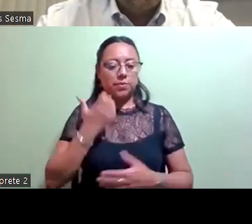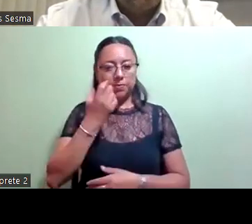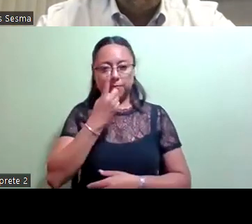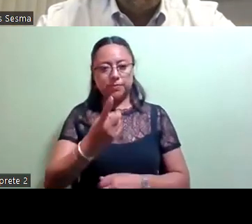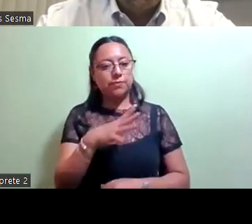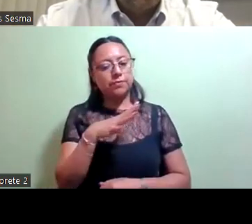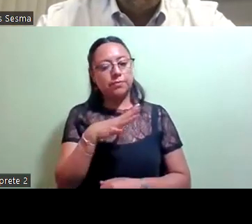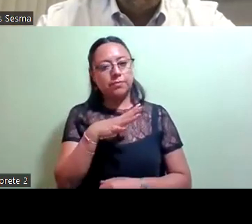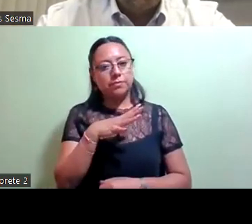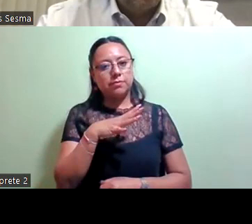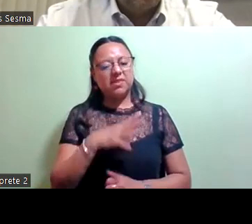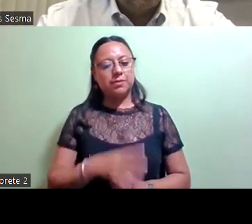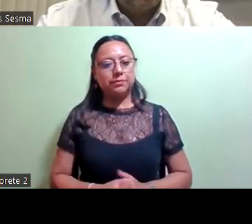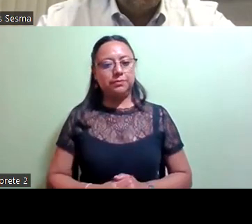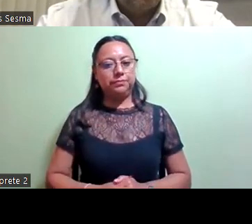hubo